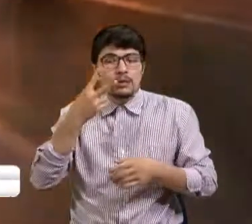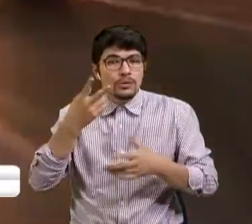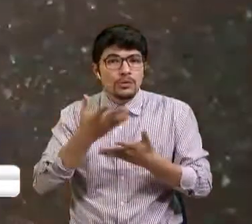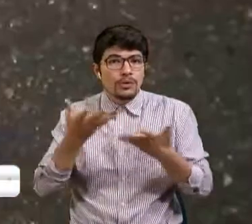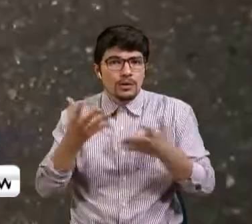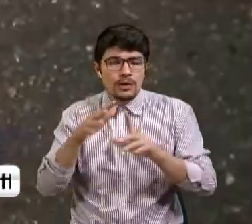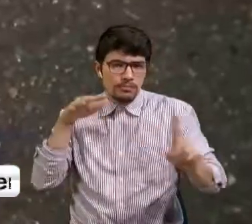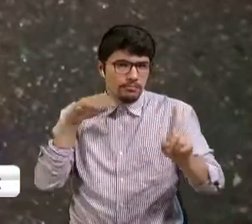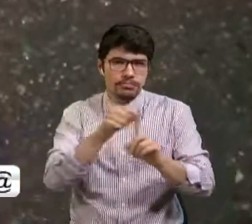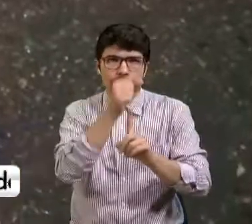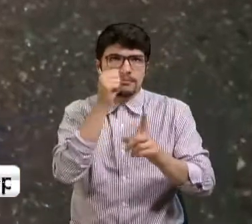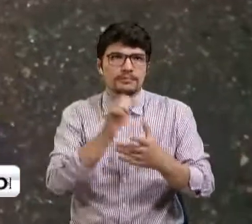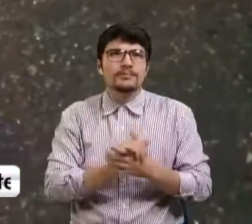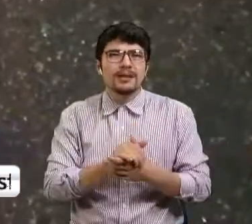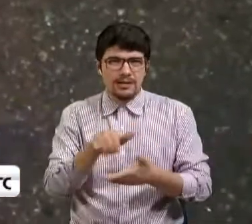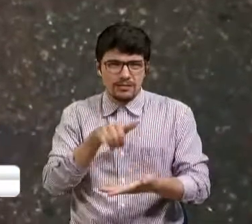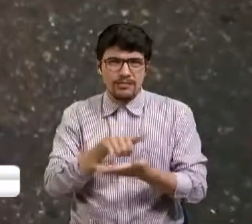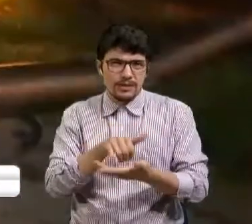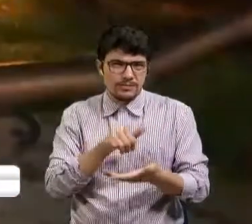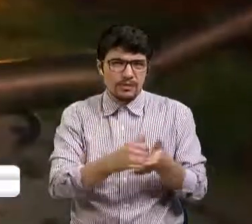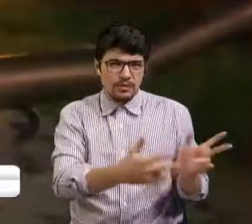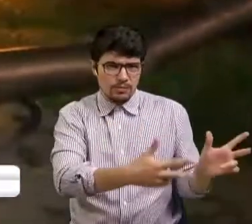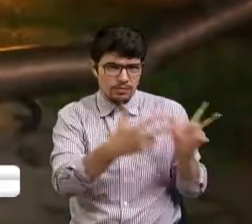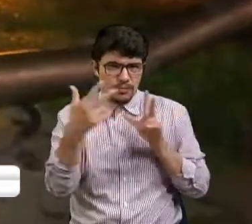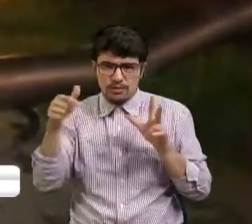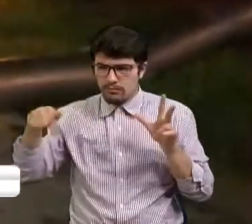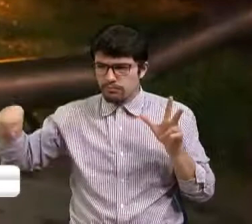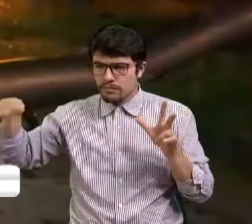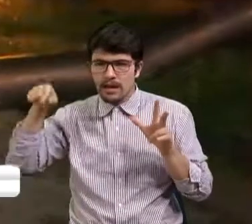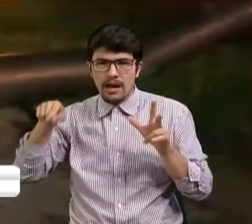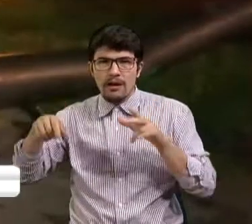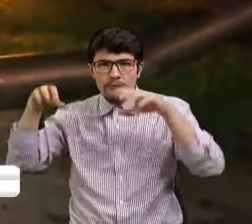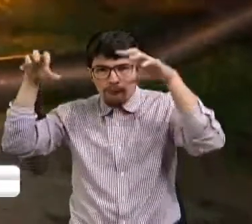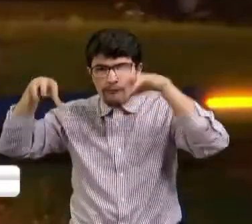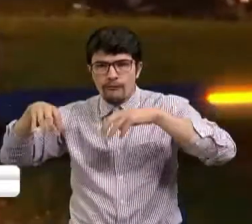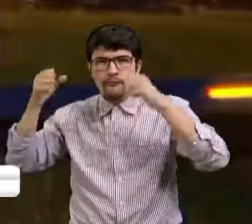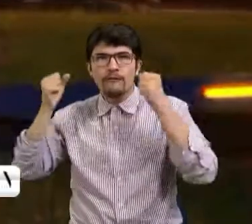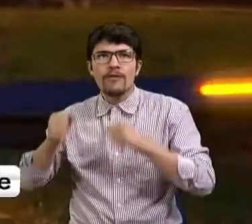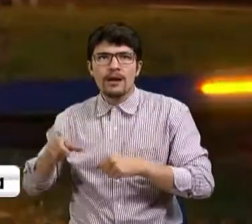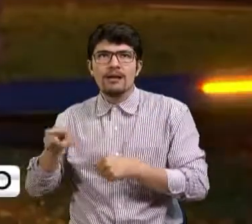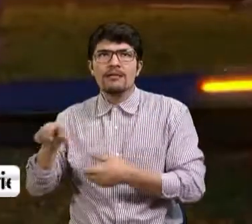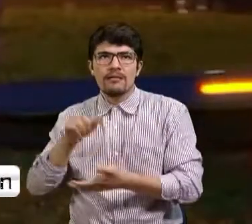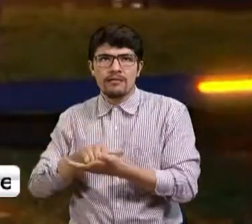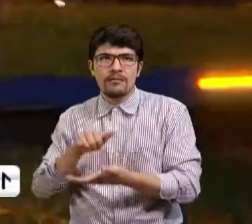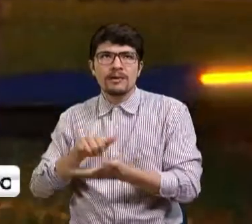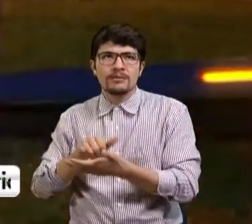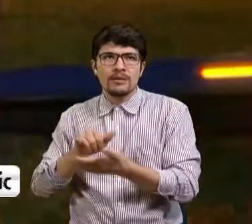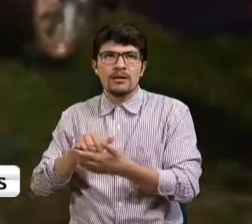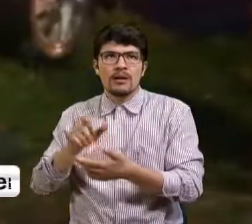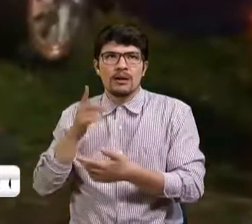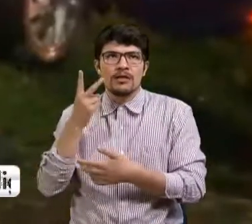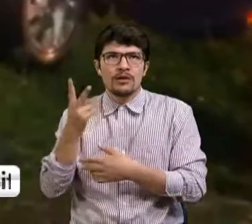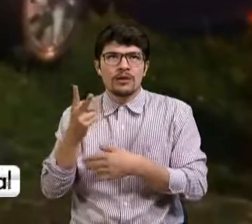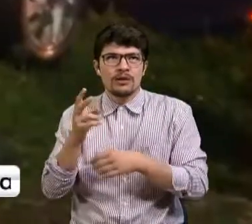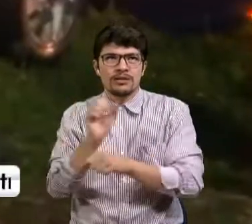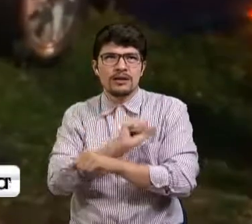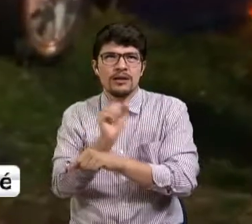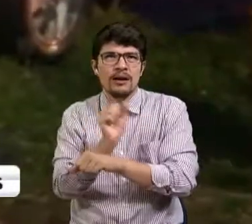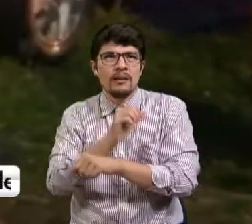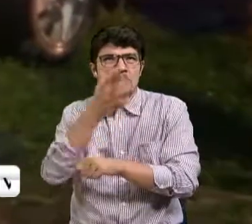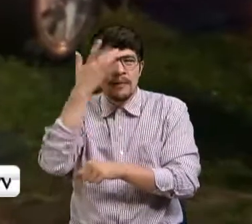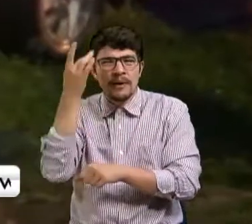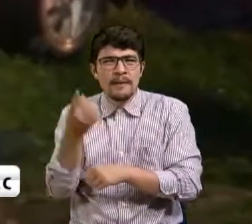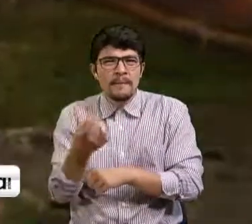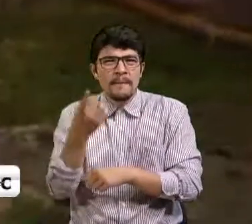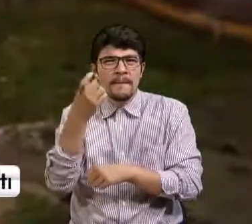también es sobre la autopista pasando el puente del viaducto garcía cadena y la fuerte lluvia son cómplices de la colisión entre dos vehículos pues debido a la